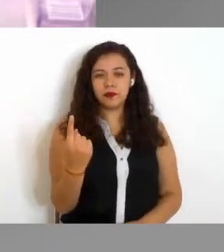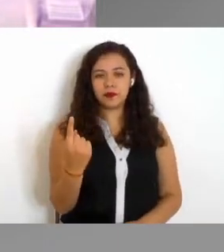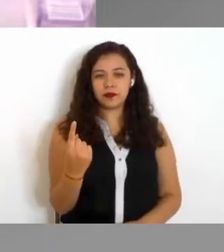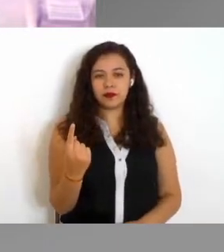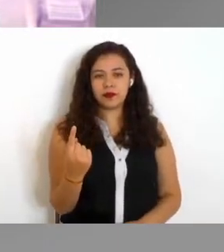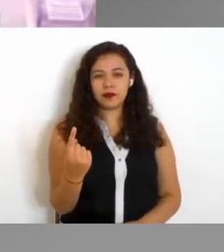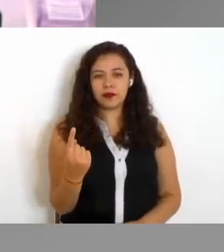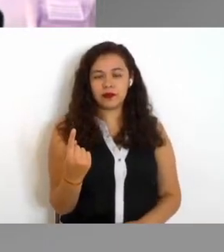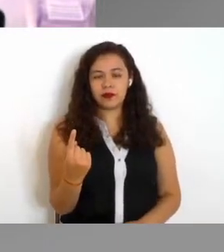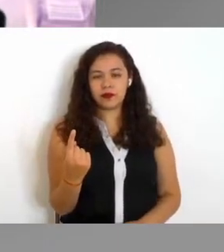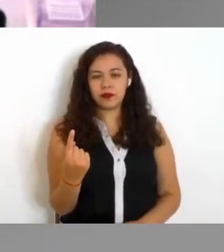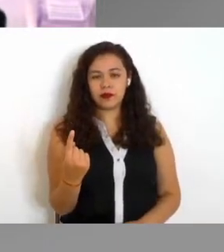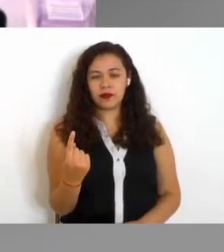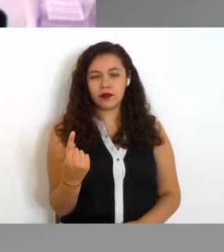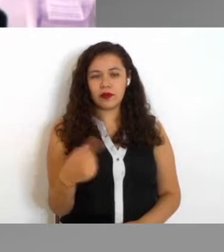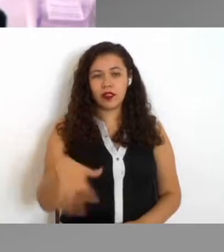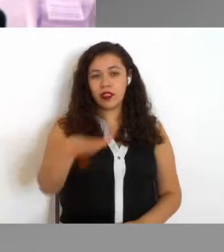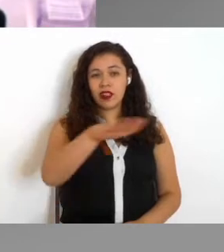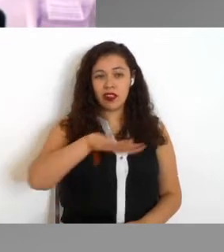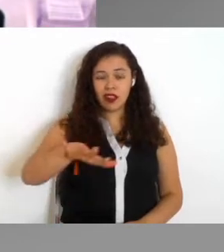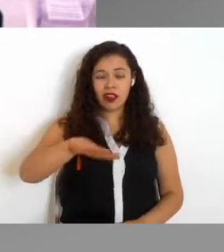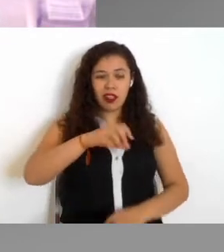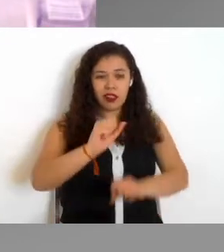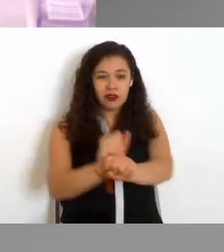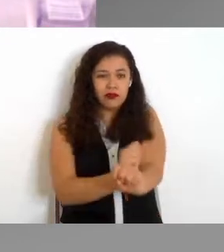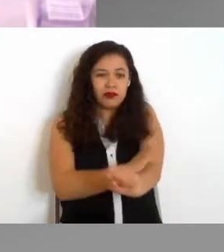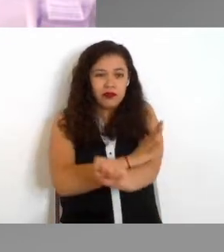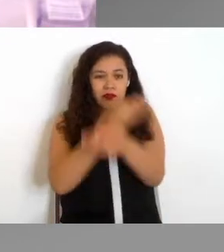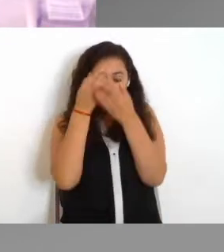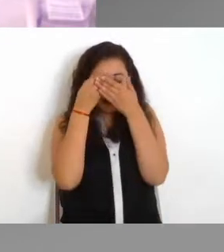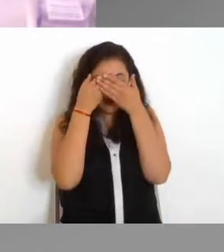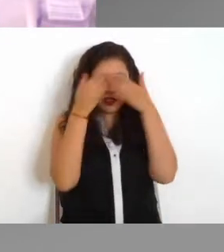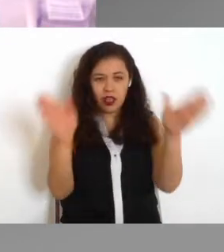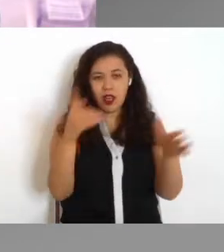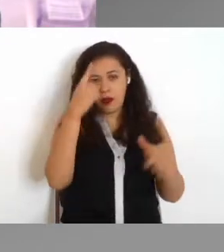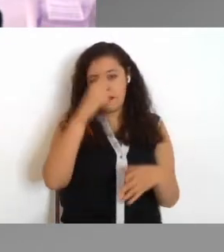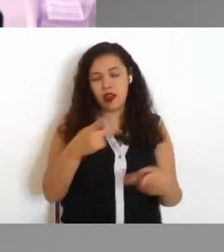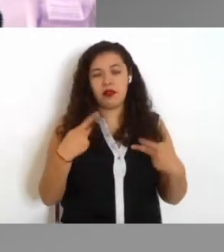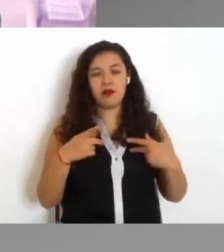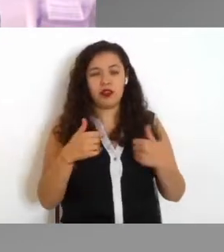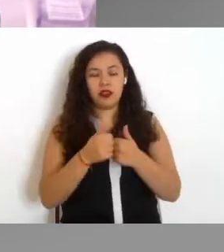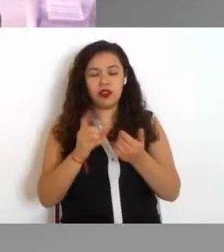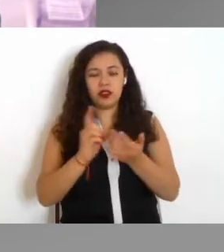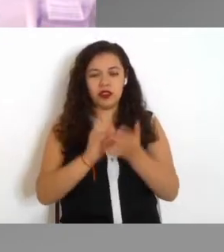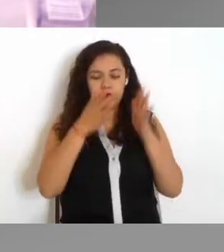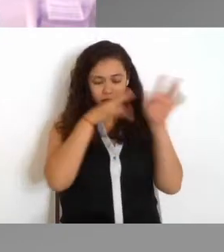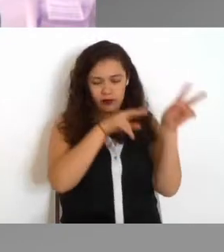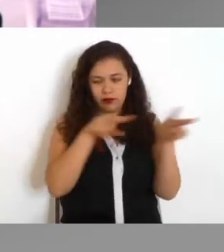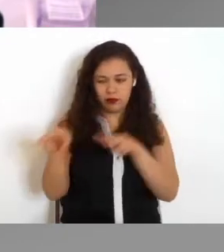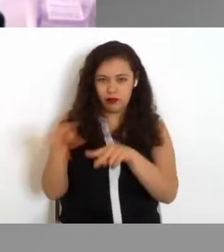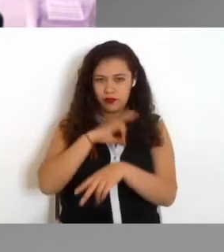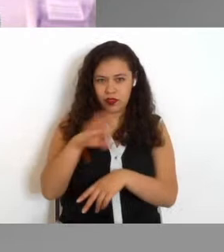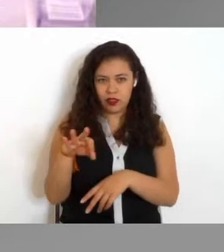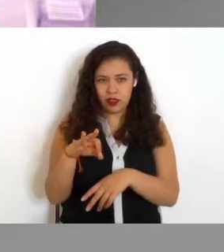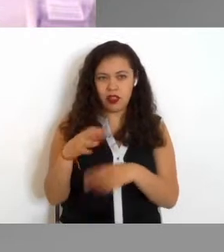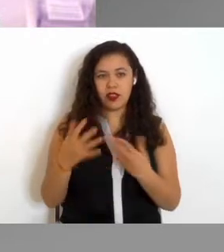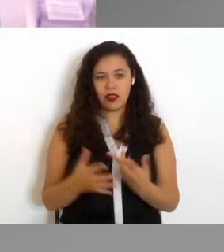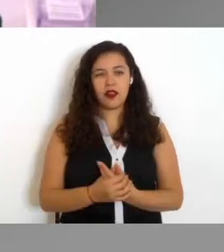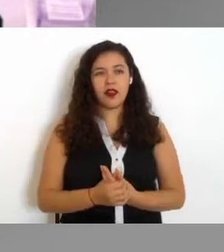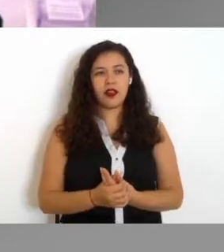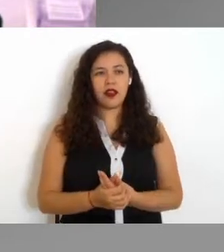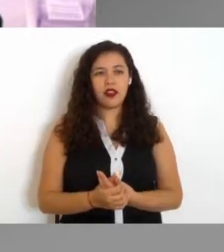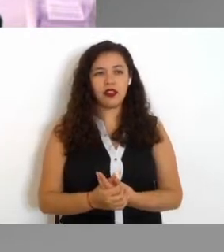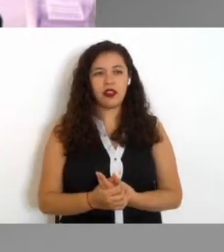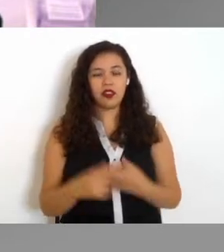la sensibilización de la sociedad para la visualización de las personas con discapacidad, evitando partir de un